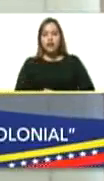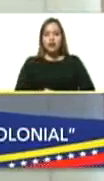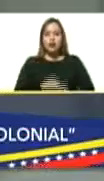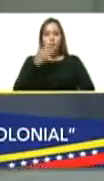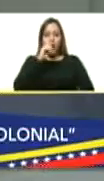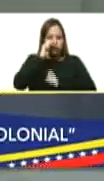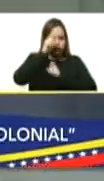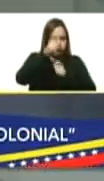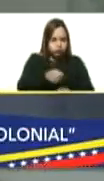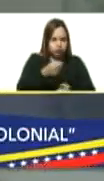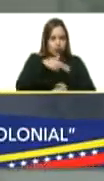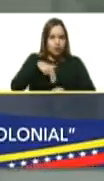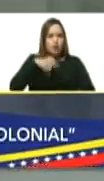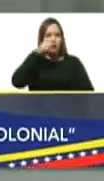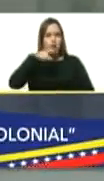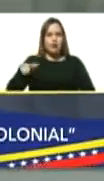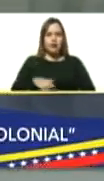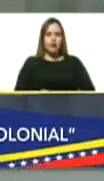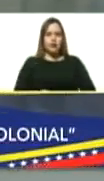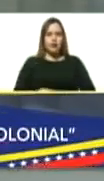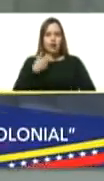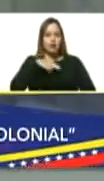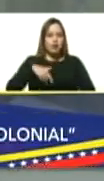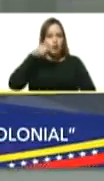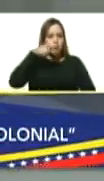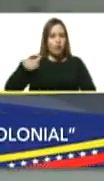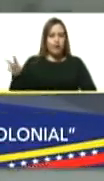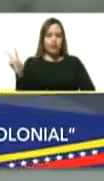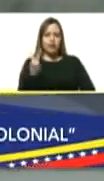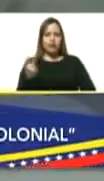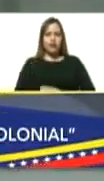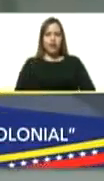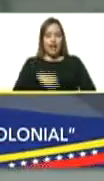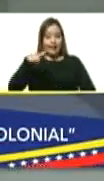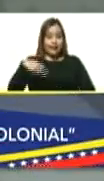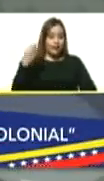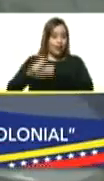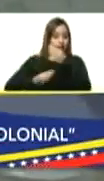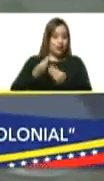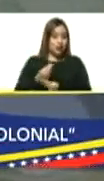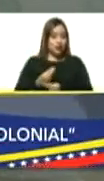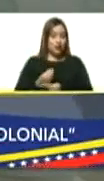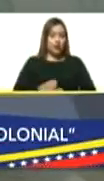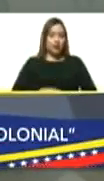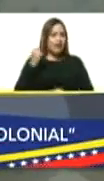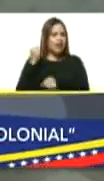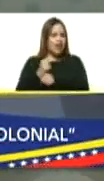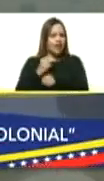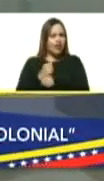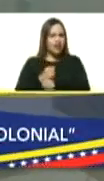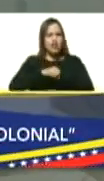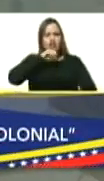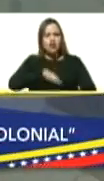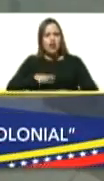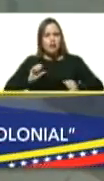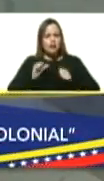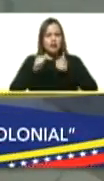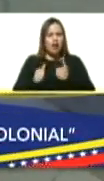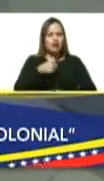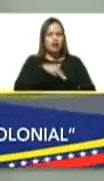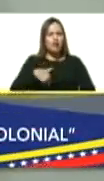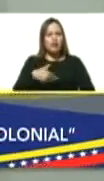caso nuestro pueblo monaguense, nuestro pueblo venezolano. Aquí estamos dando cumplimiento, presidente, al legado que iniciara nuestro